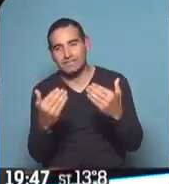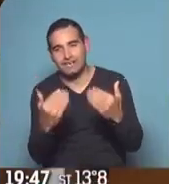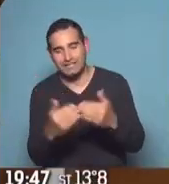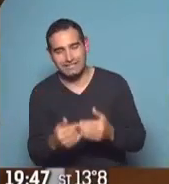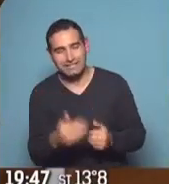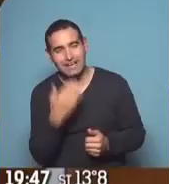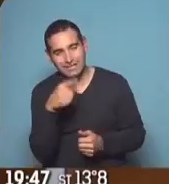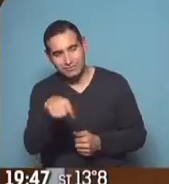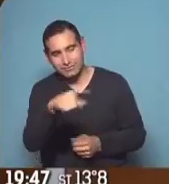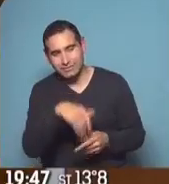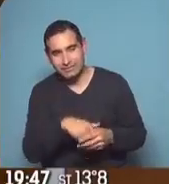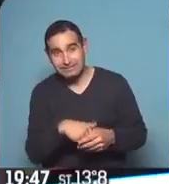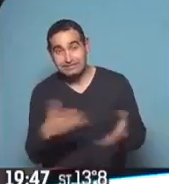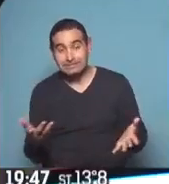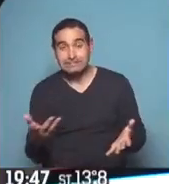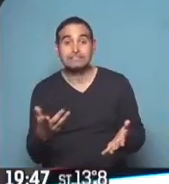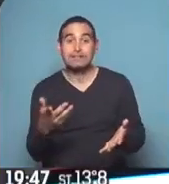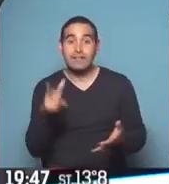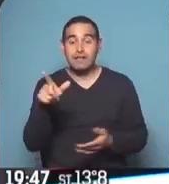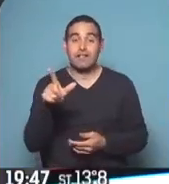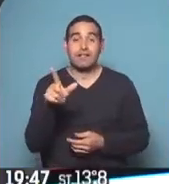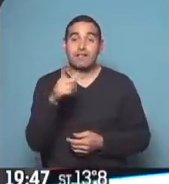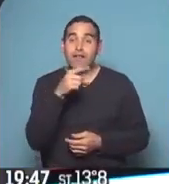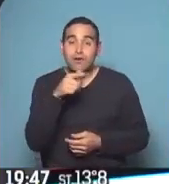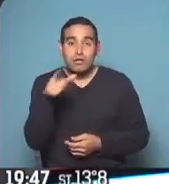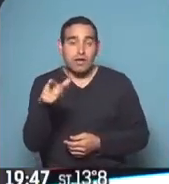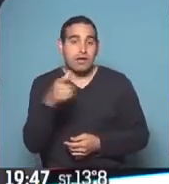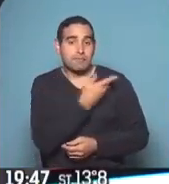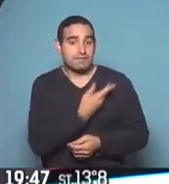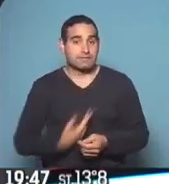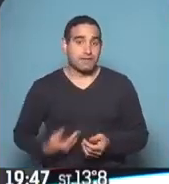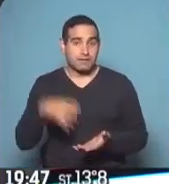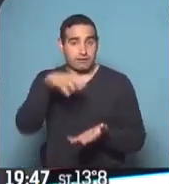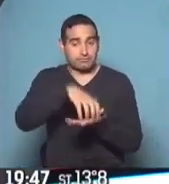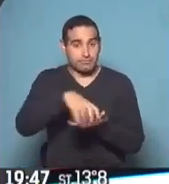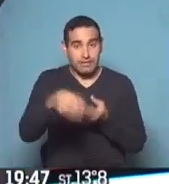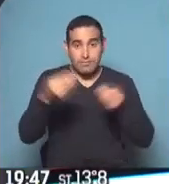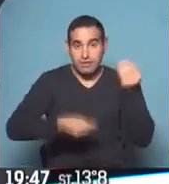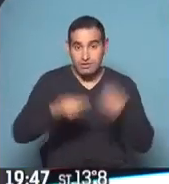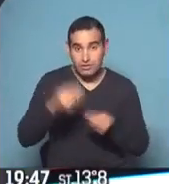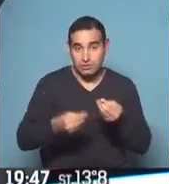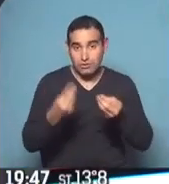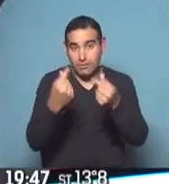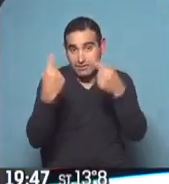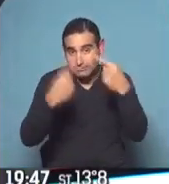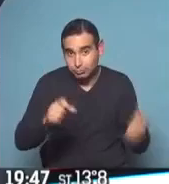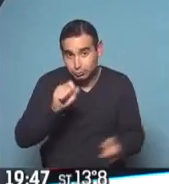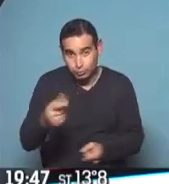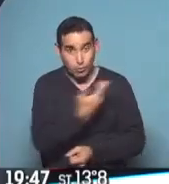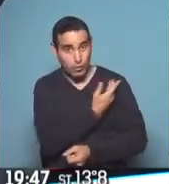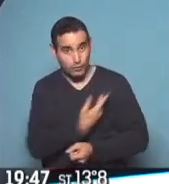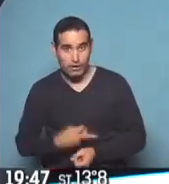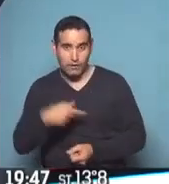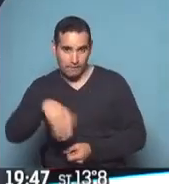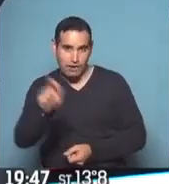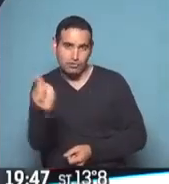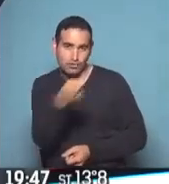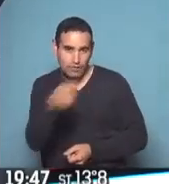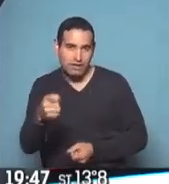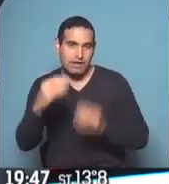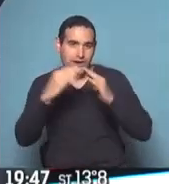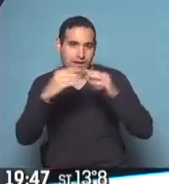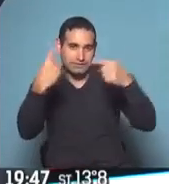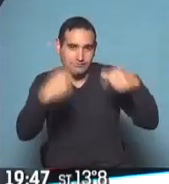escucharse a ustedes ramón lanús es el presidente de la agencia de administración de bienes del estado que va a ser la subasta entonces de estos bienes que